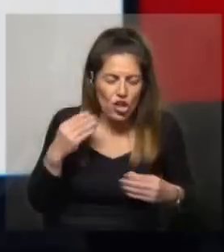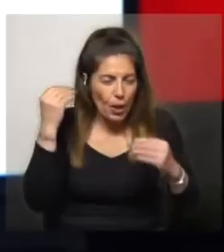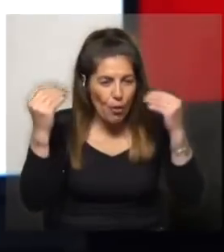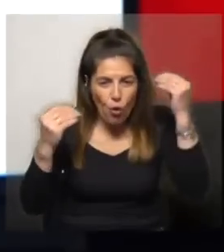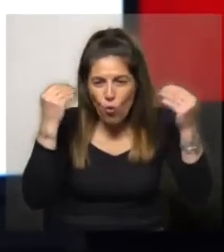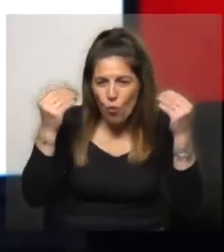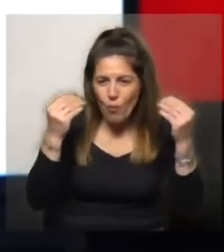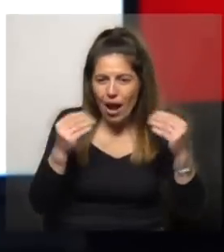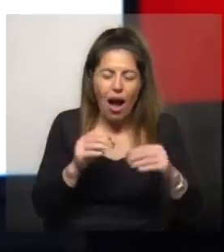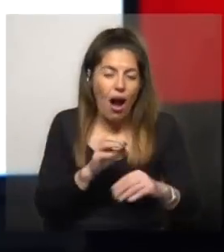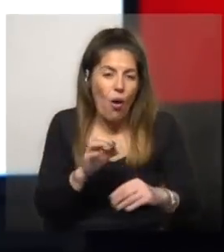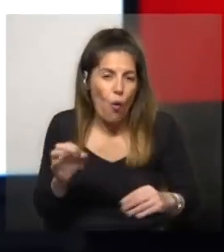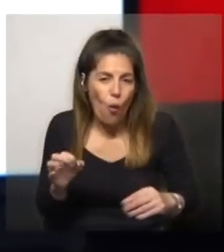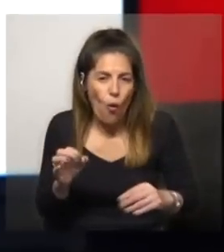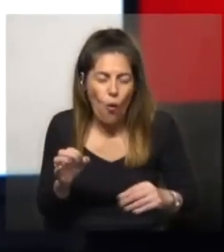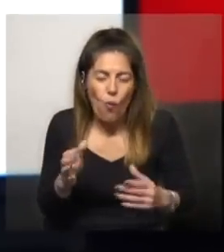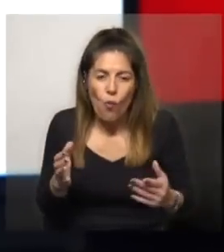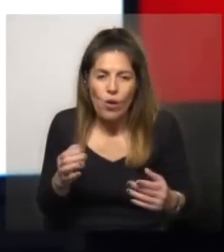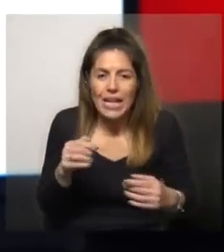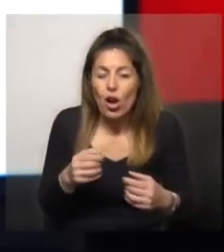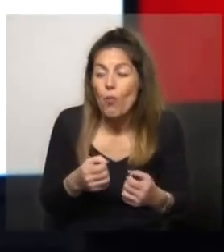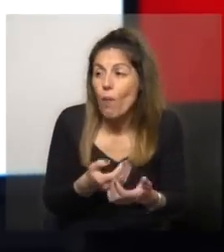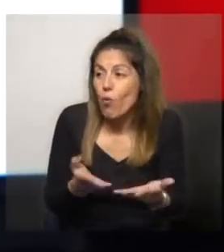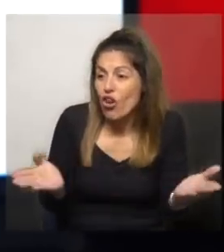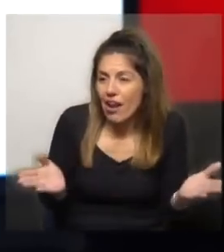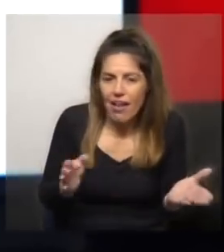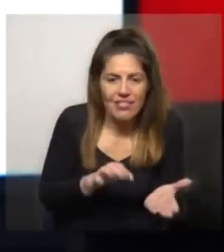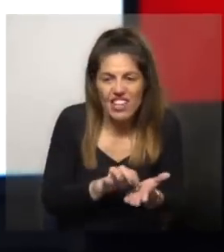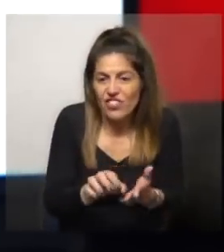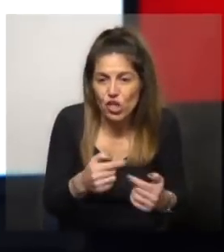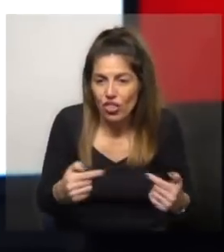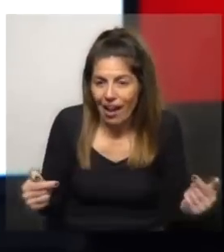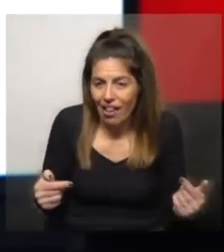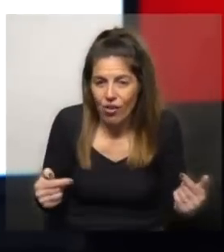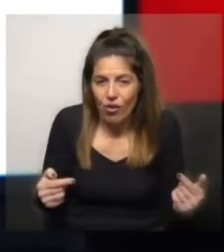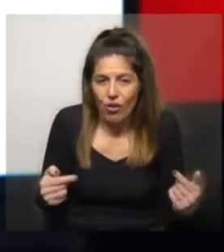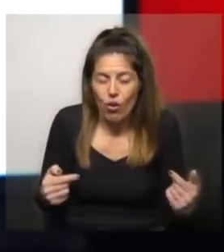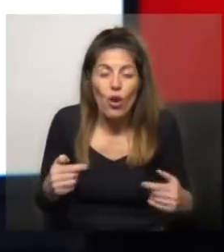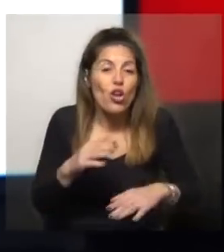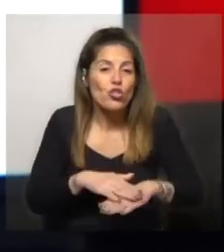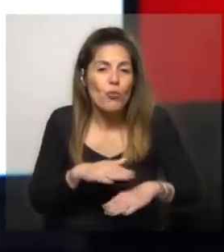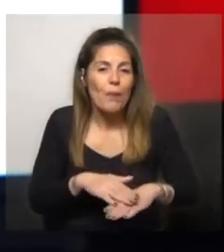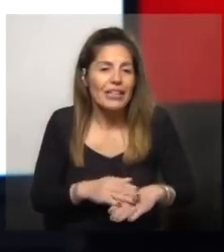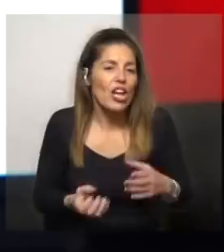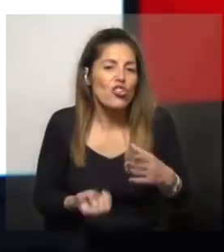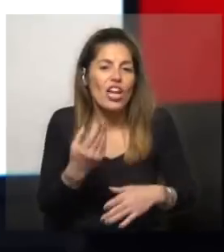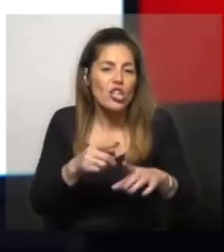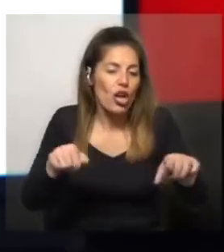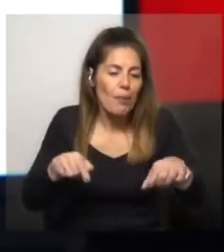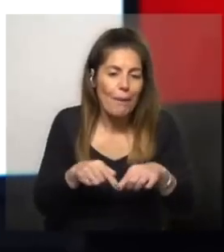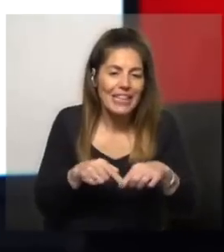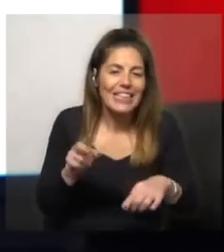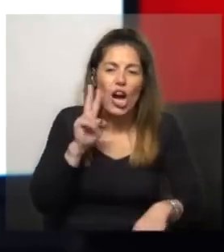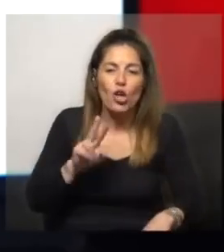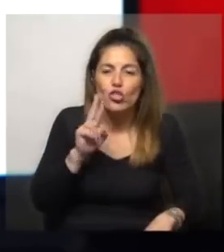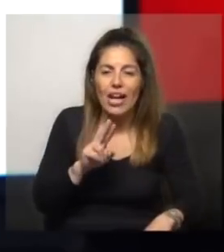que y es como ponerla al servicio de algo No yo que sé cuando cuando en su momento no salió la papeleta rosada Yo le hice una canción